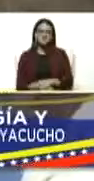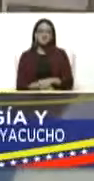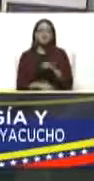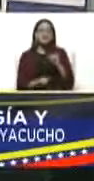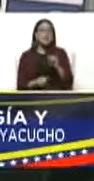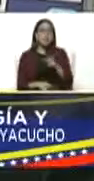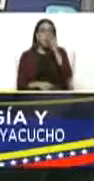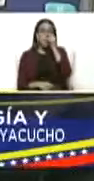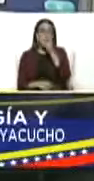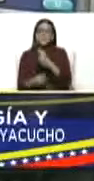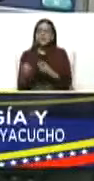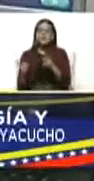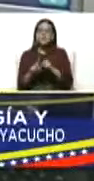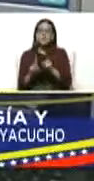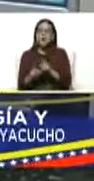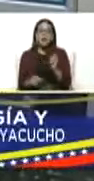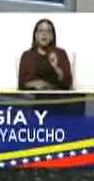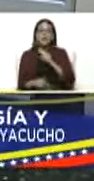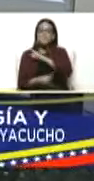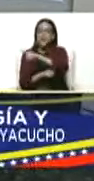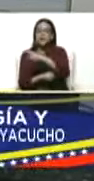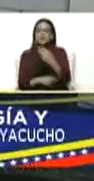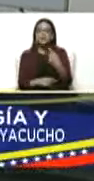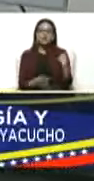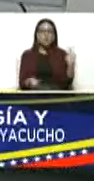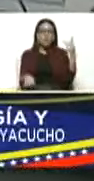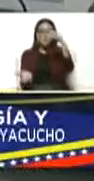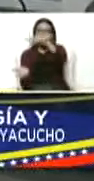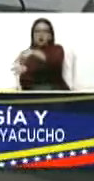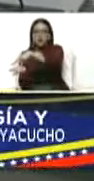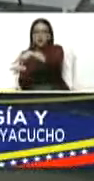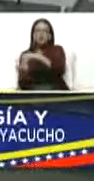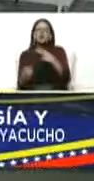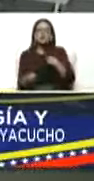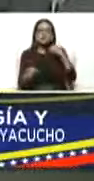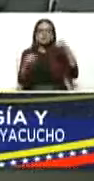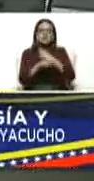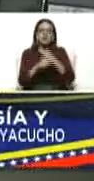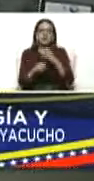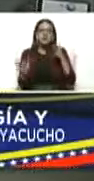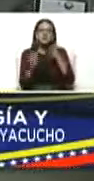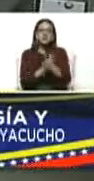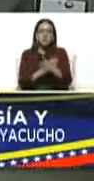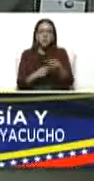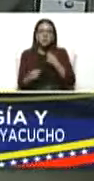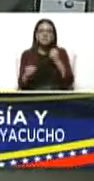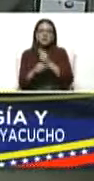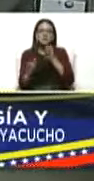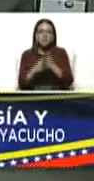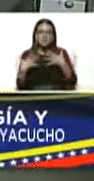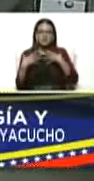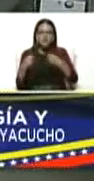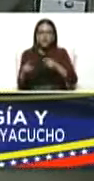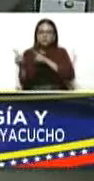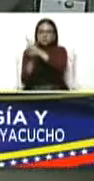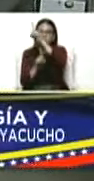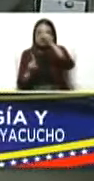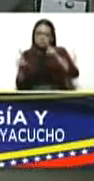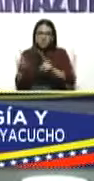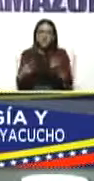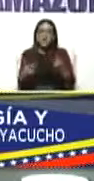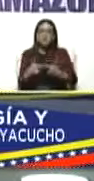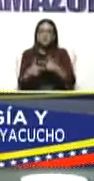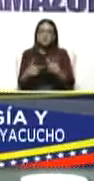una supervisión a Maroa. Lo conseguí allá, Rodrigo Ochoa, primer ministro chavista de salud. Y me conseguí con